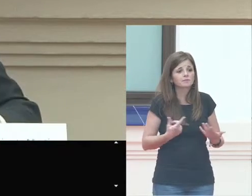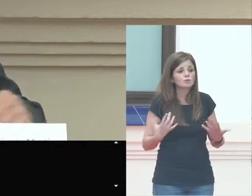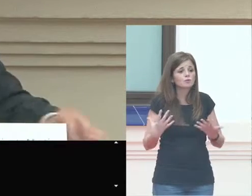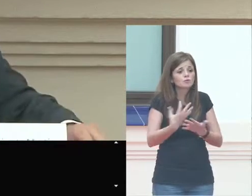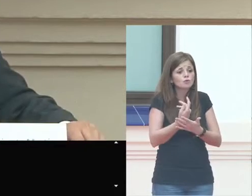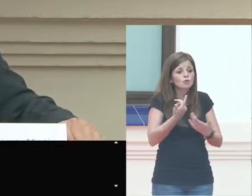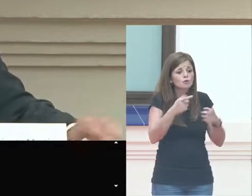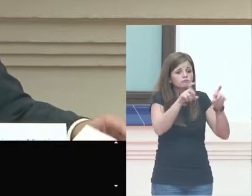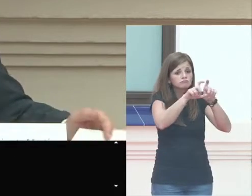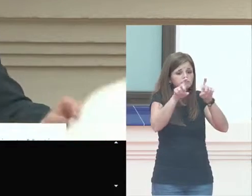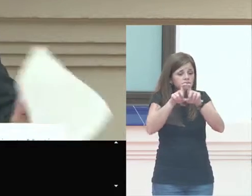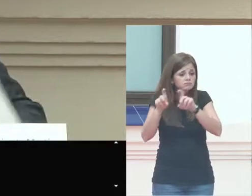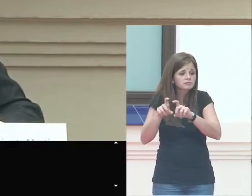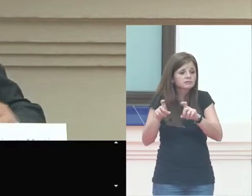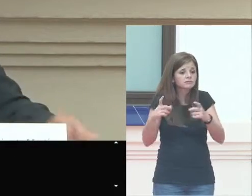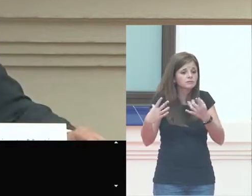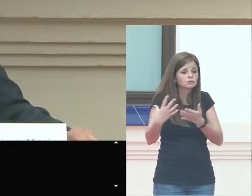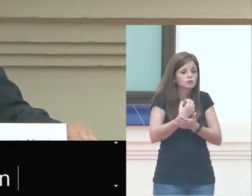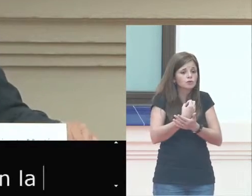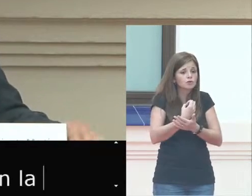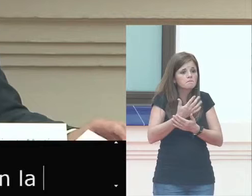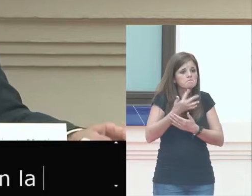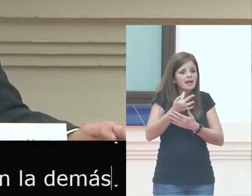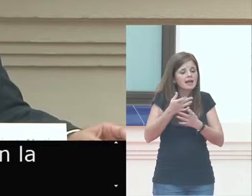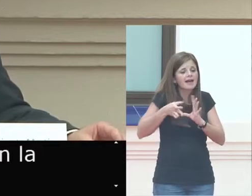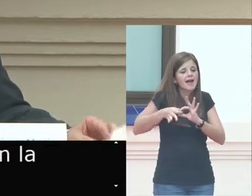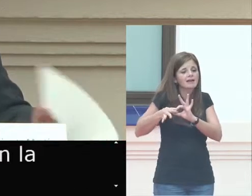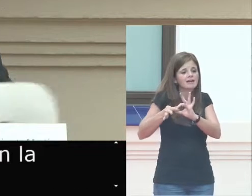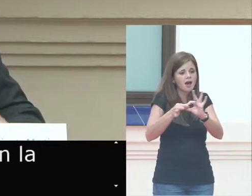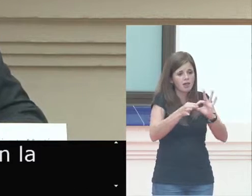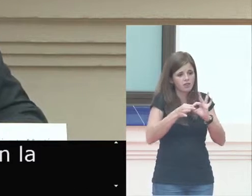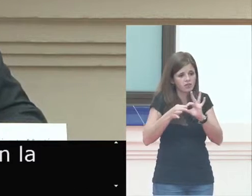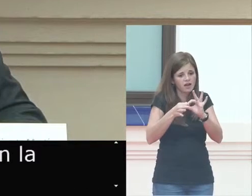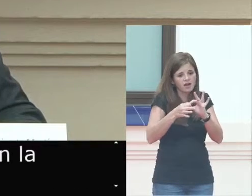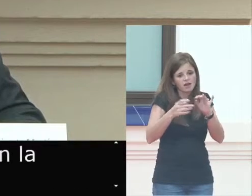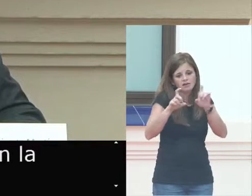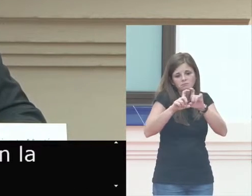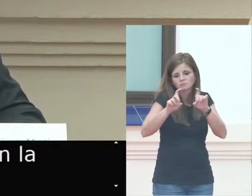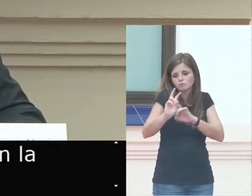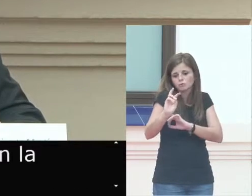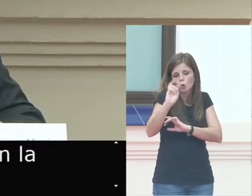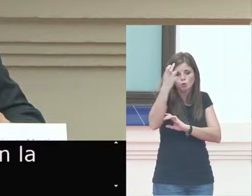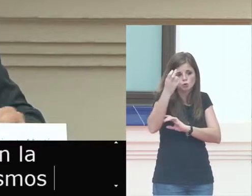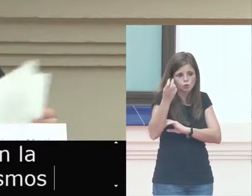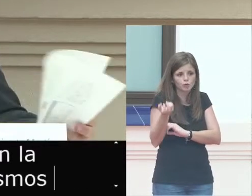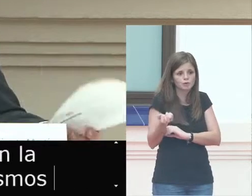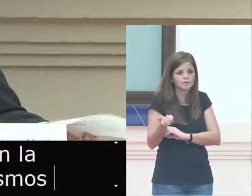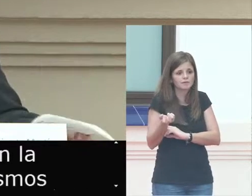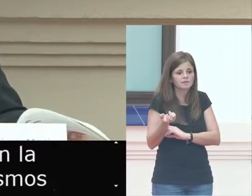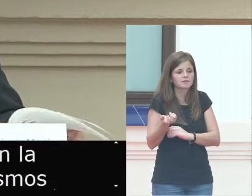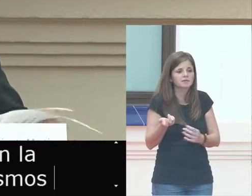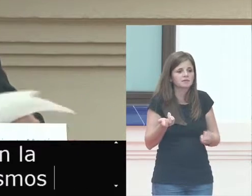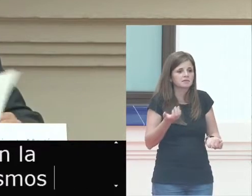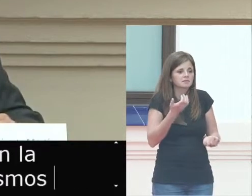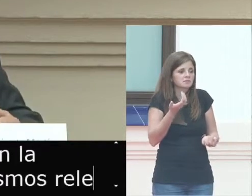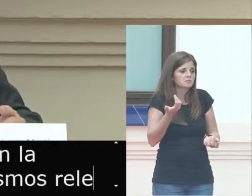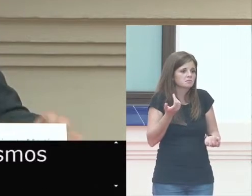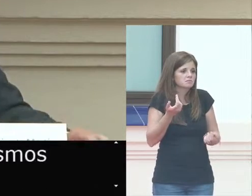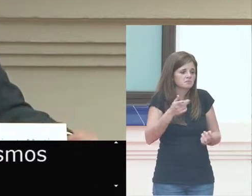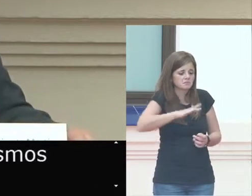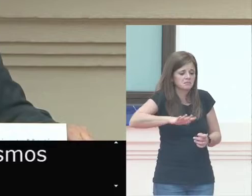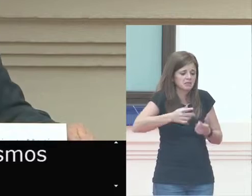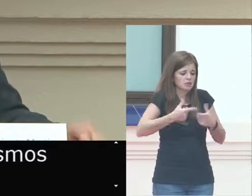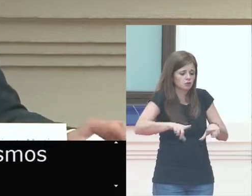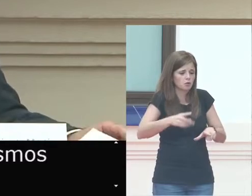organismos, junto con además las alianzas con otros organismos relevantes del sector, como puede